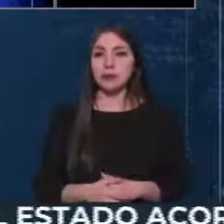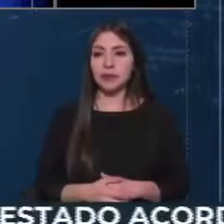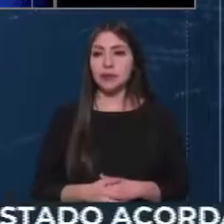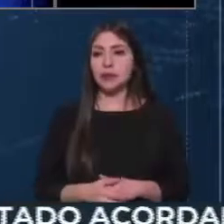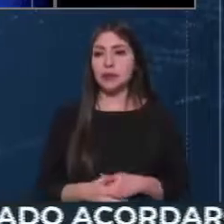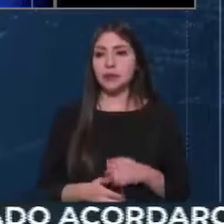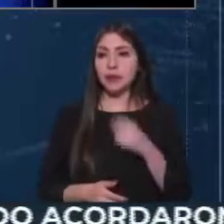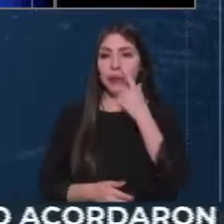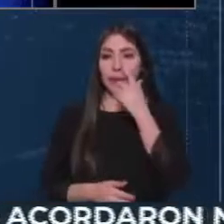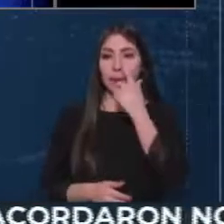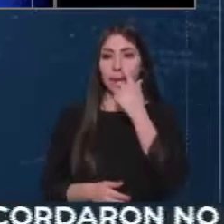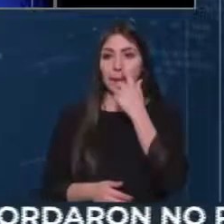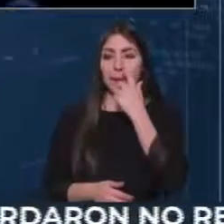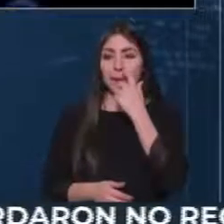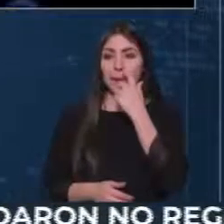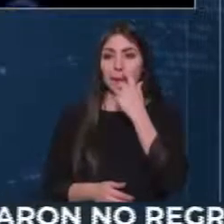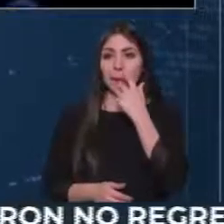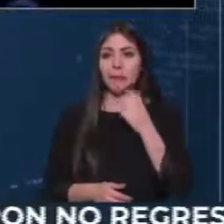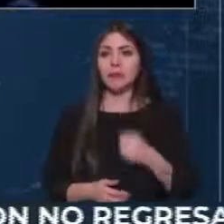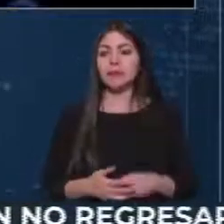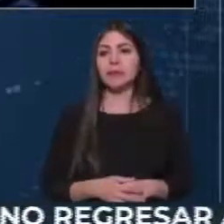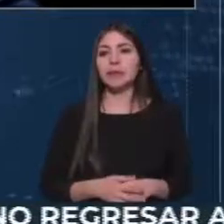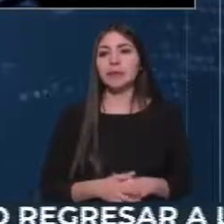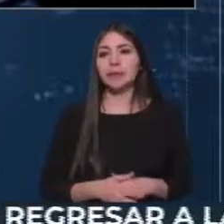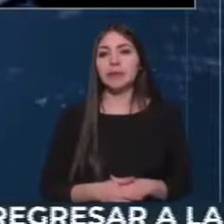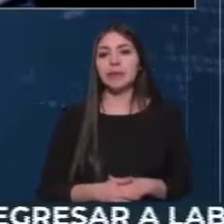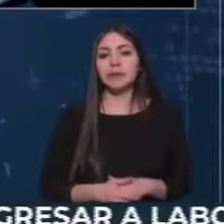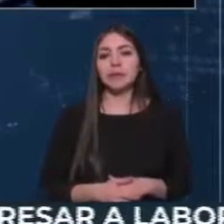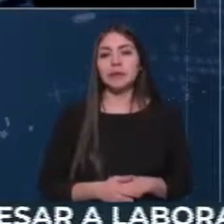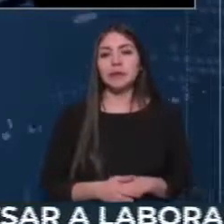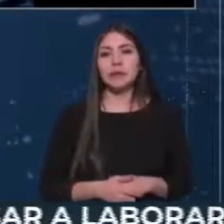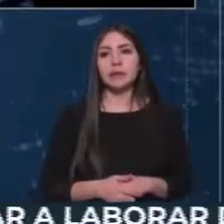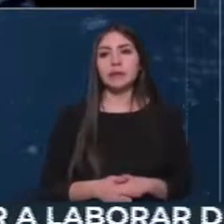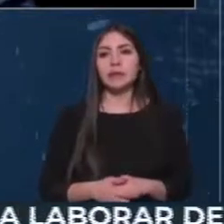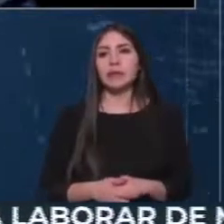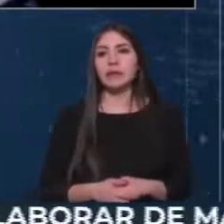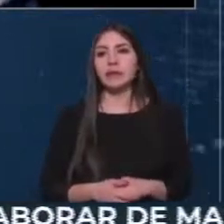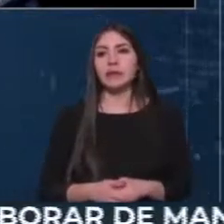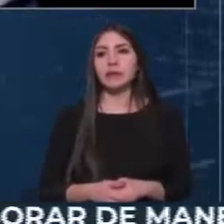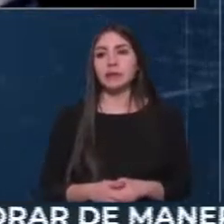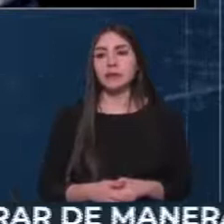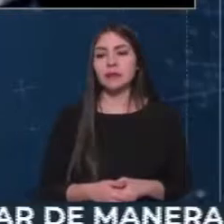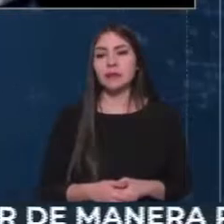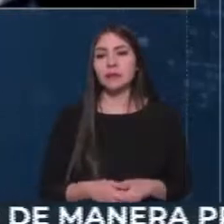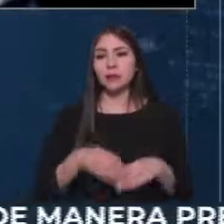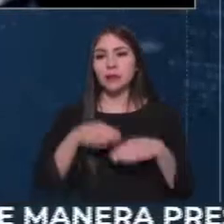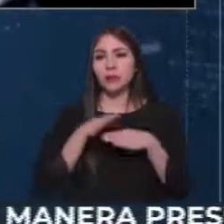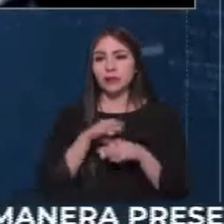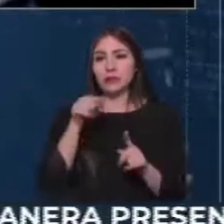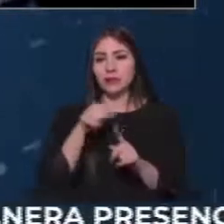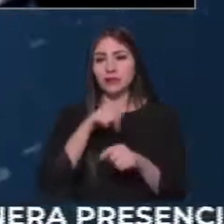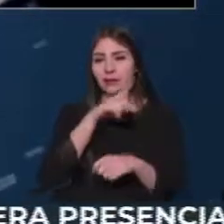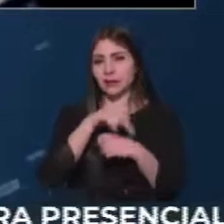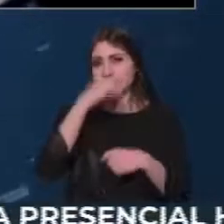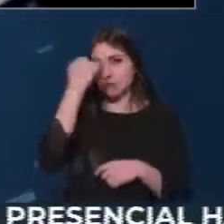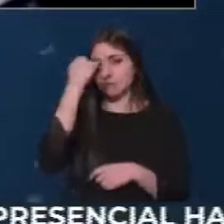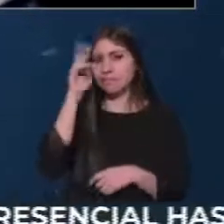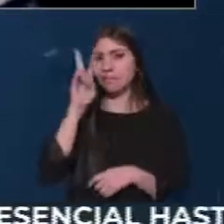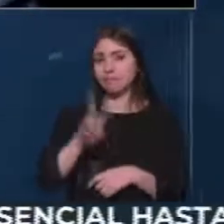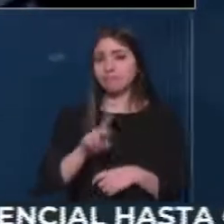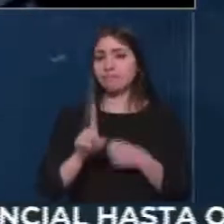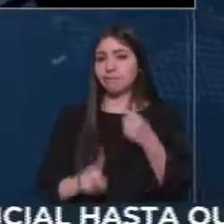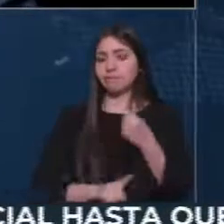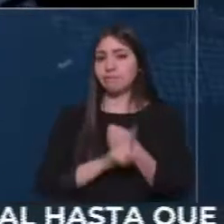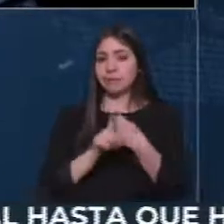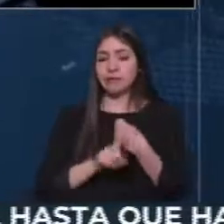Bueno, pues sí, en realidad sí es una situación que, bueno, el caso específico de la India, una situación muy crítica, evidentemente,